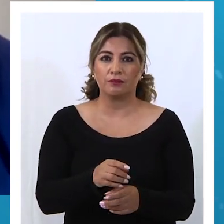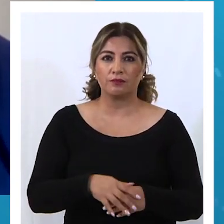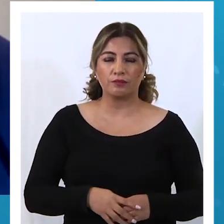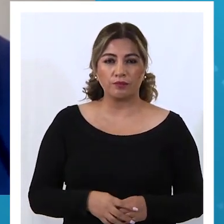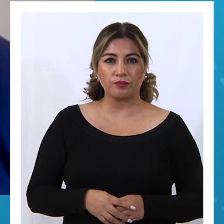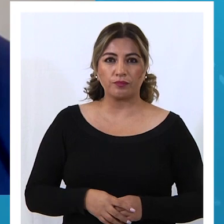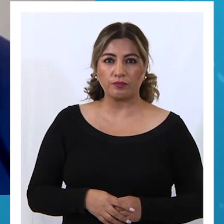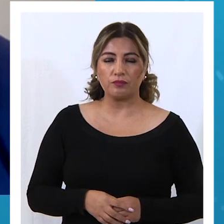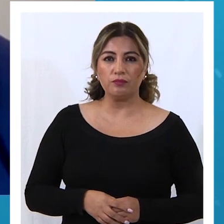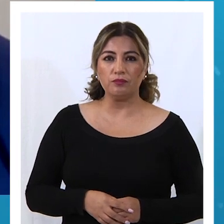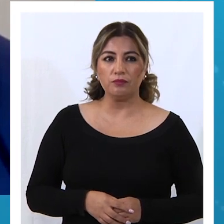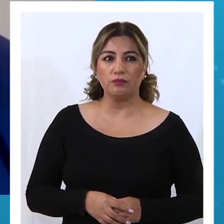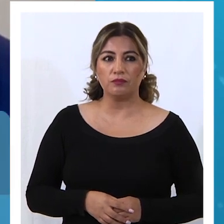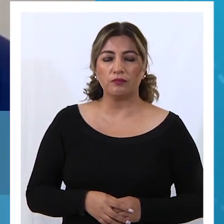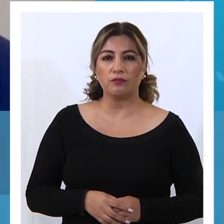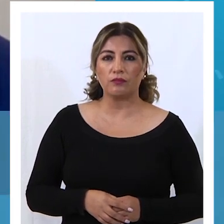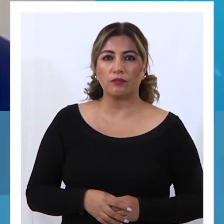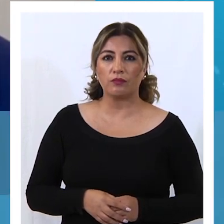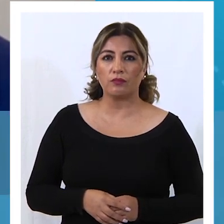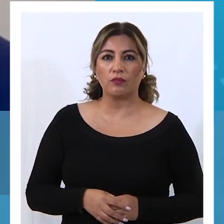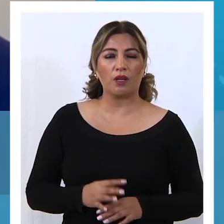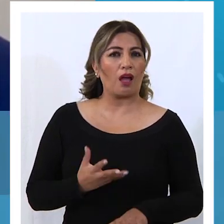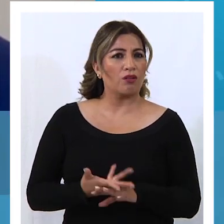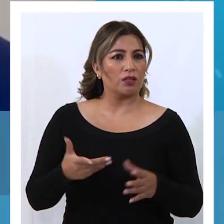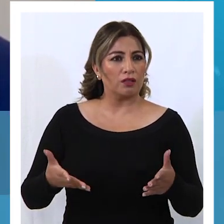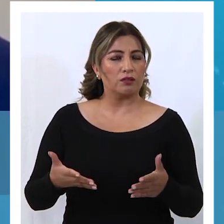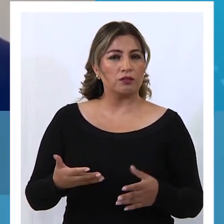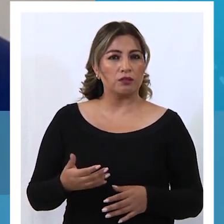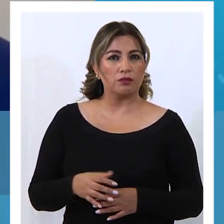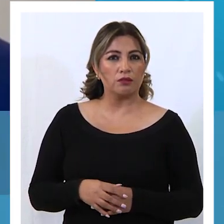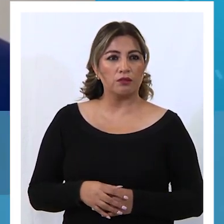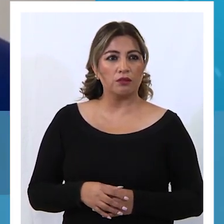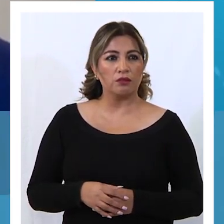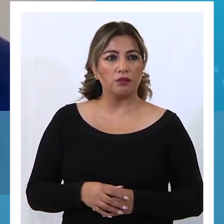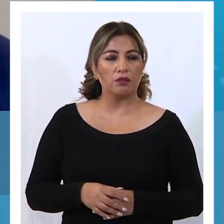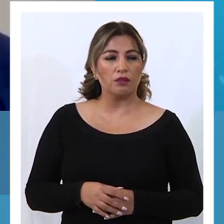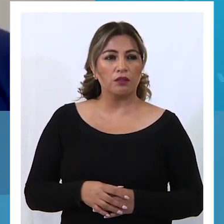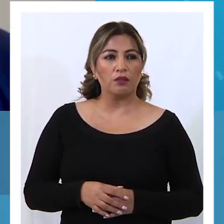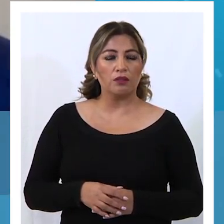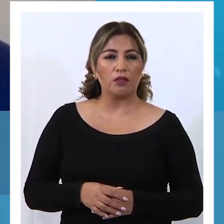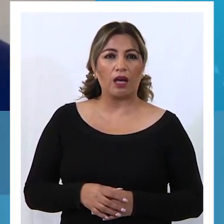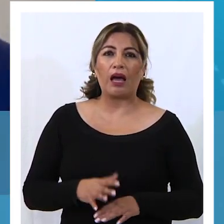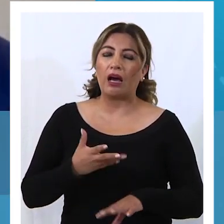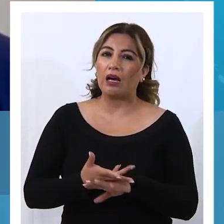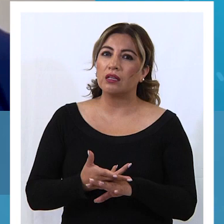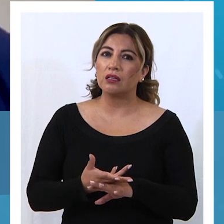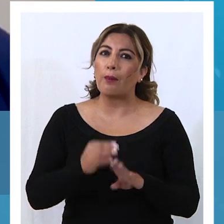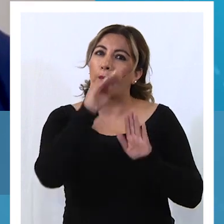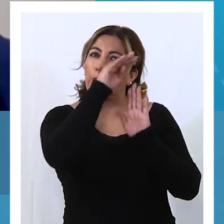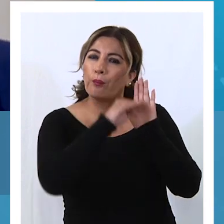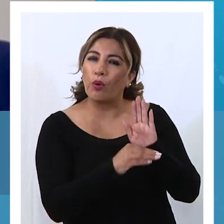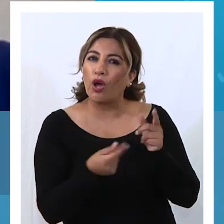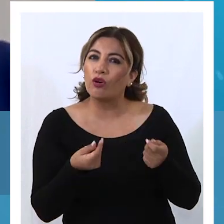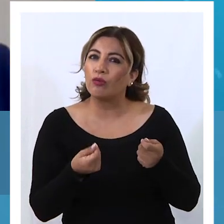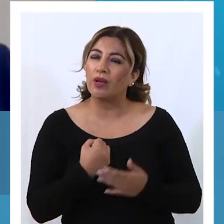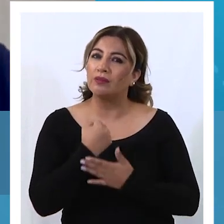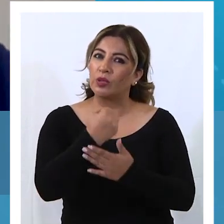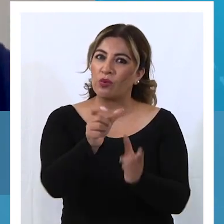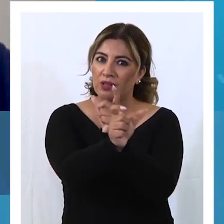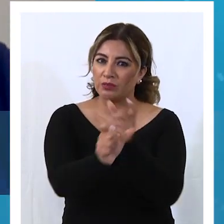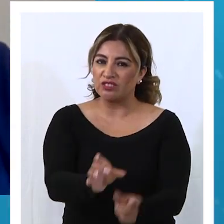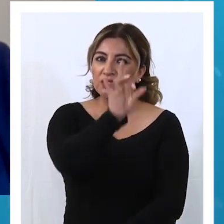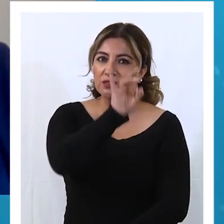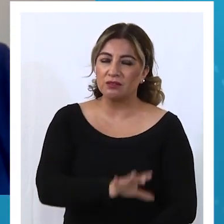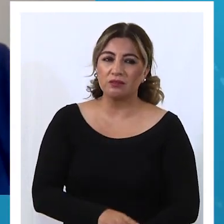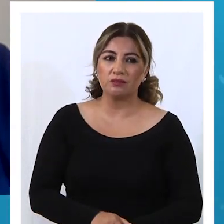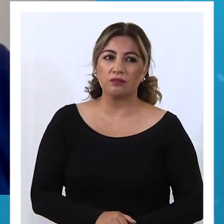grande. Ahora quedó de manifiesto, ¿no es cierto?, un paquete de ayuda económica en Chile que Sí, también bastante fuerte.